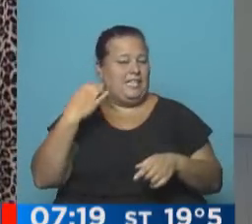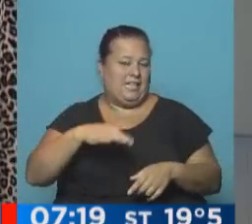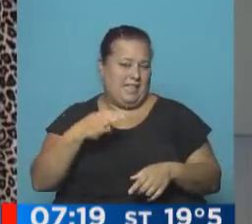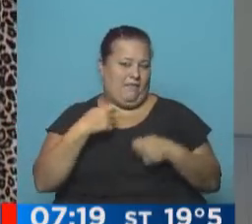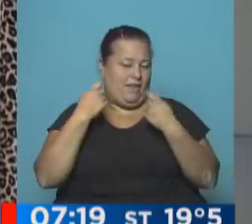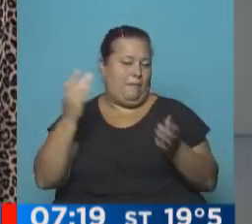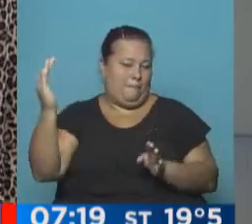que eso se reduzca evidentemente